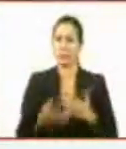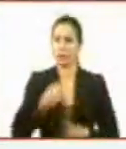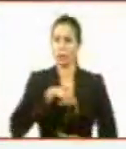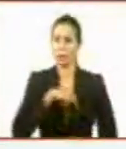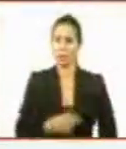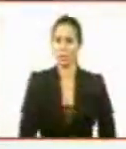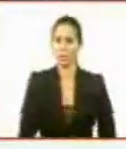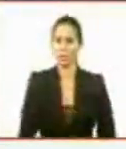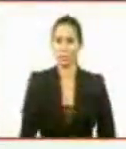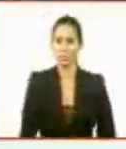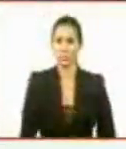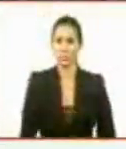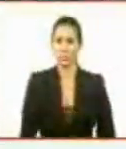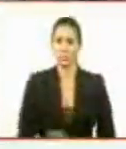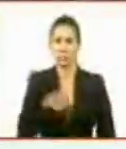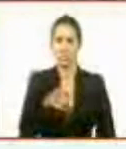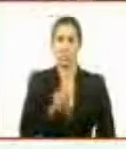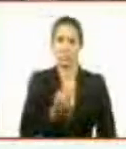Nosotros, ahí están,